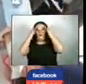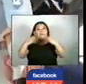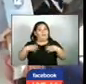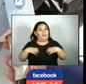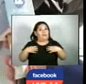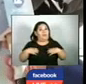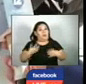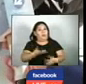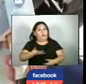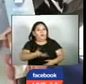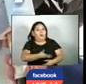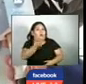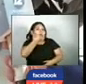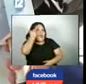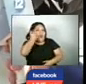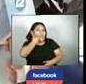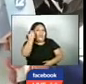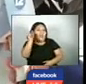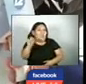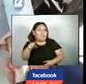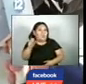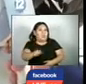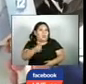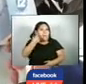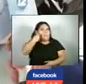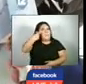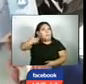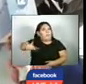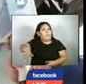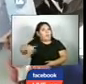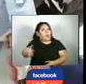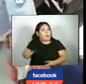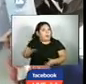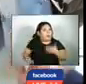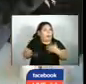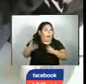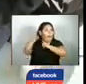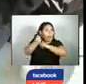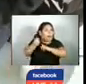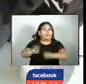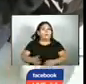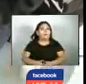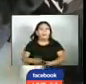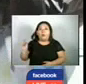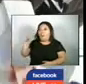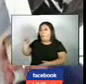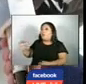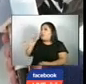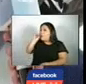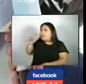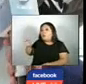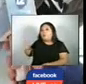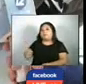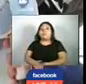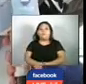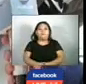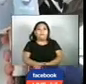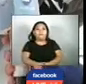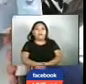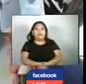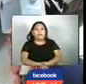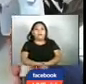vida, ¿verdad? Como somos más jóvenes, somos más arriesgados a que nos pase algo. ¿Qué ustedes solicitan a las autoridades?